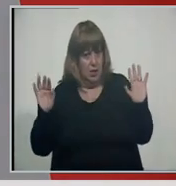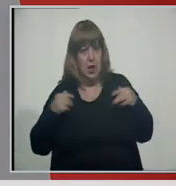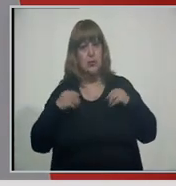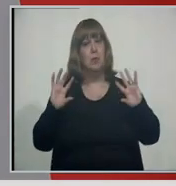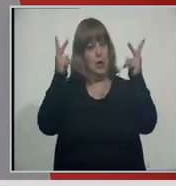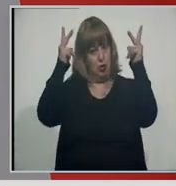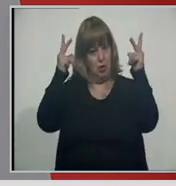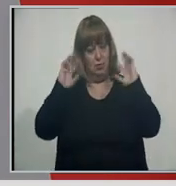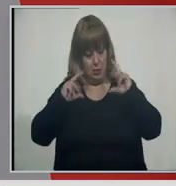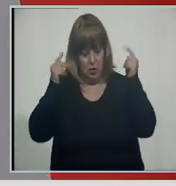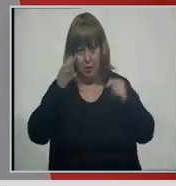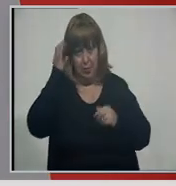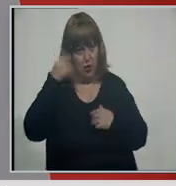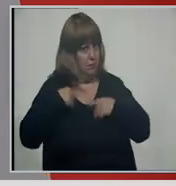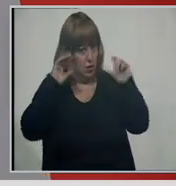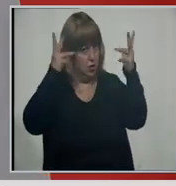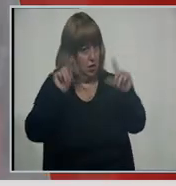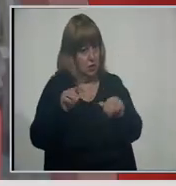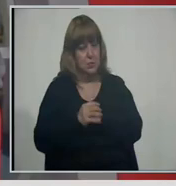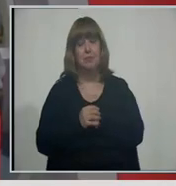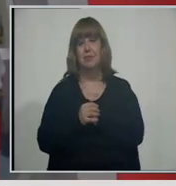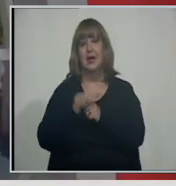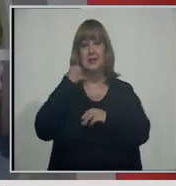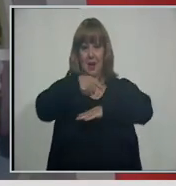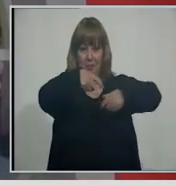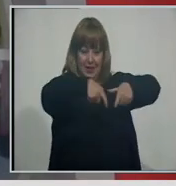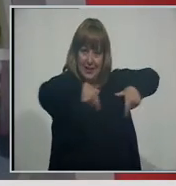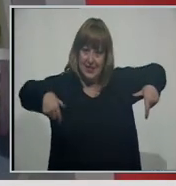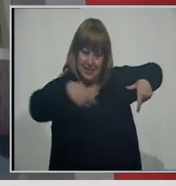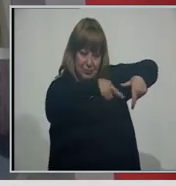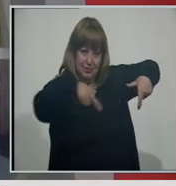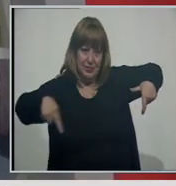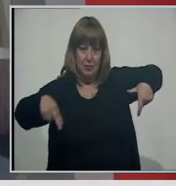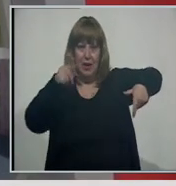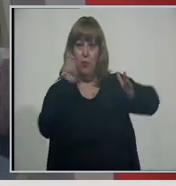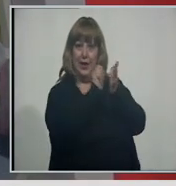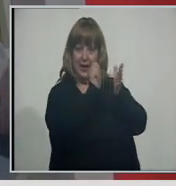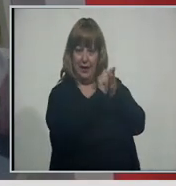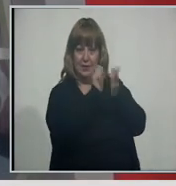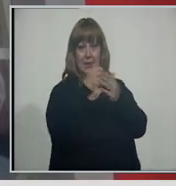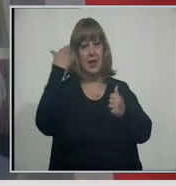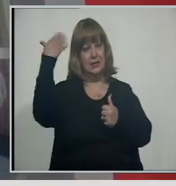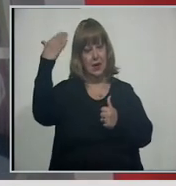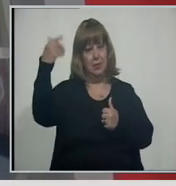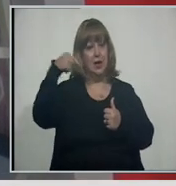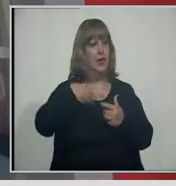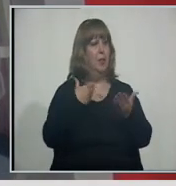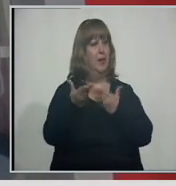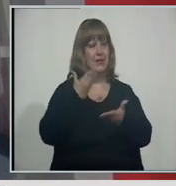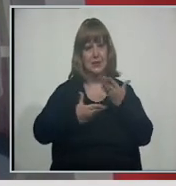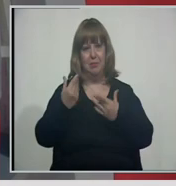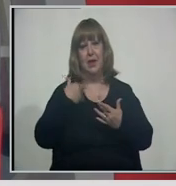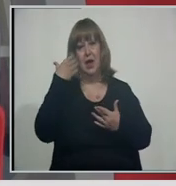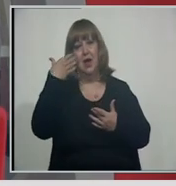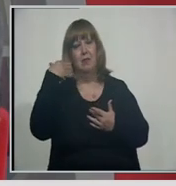de mi perdón en todo el mundo entonces está todos los datos debajo de la pantalla para poder inscribirse en el seminario y participar de las audiciones